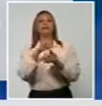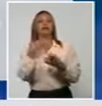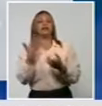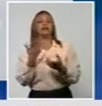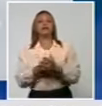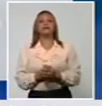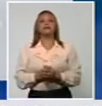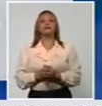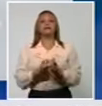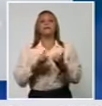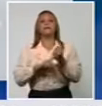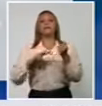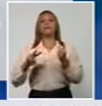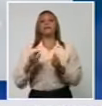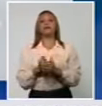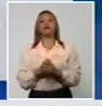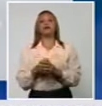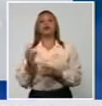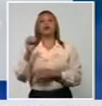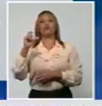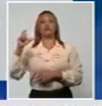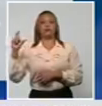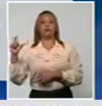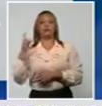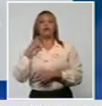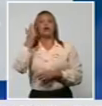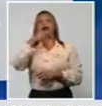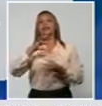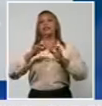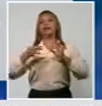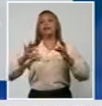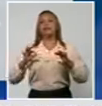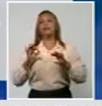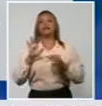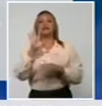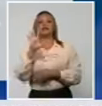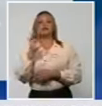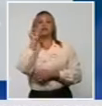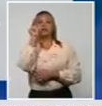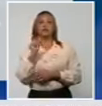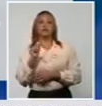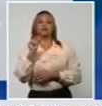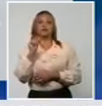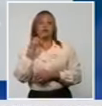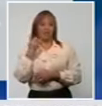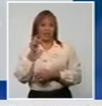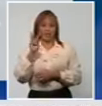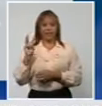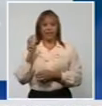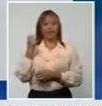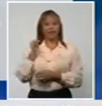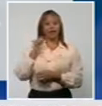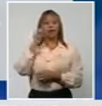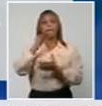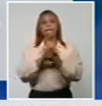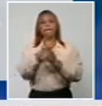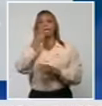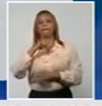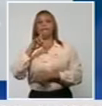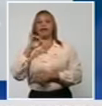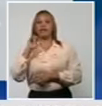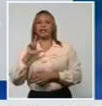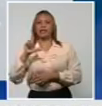las provincias del occidente. En el caso de la provincia de Artemisa ha reportado 5 casos, 3 de ellos en el municipio Mariel, y los municipios